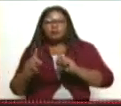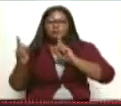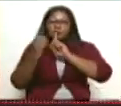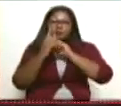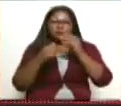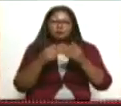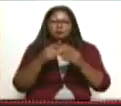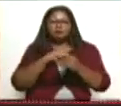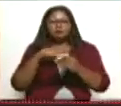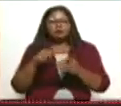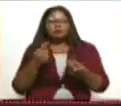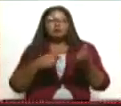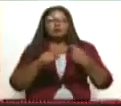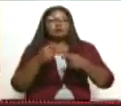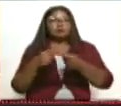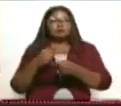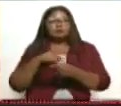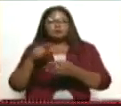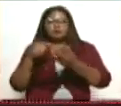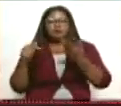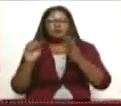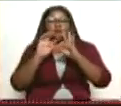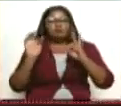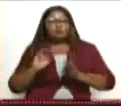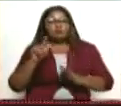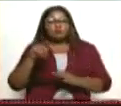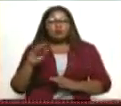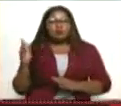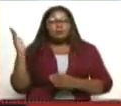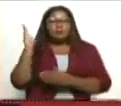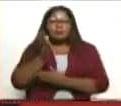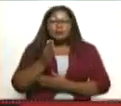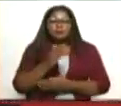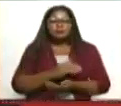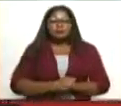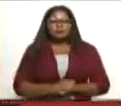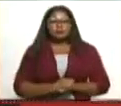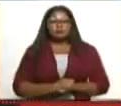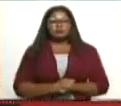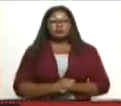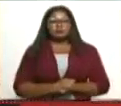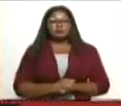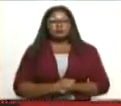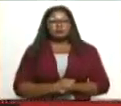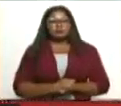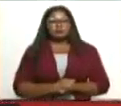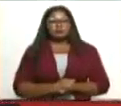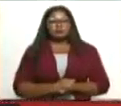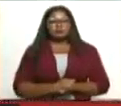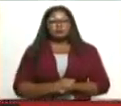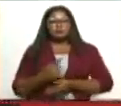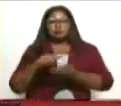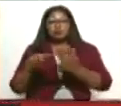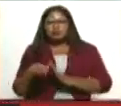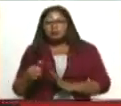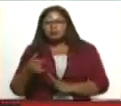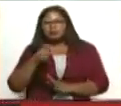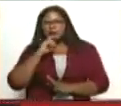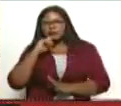la negociación a diversas amenazas, escollos, dificultades y